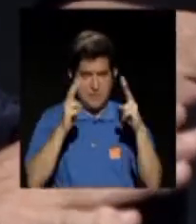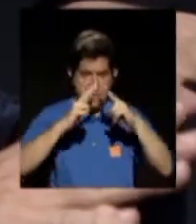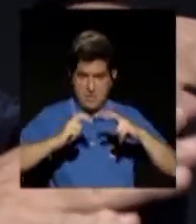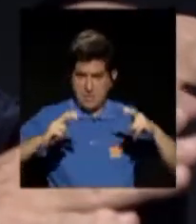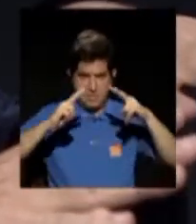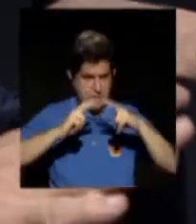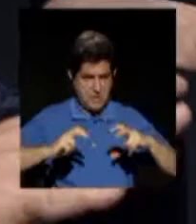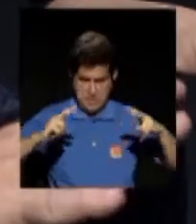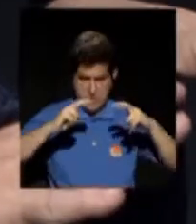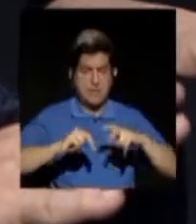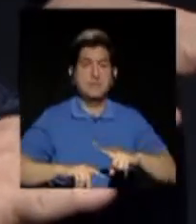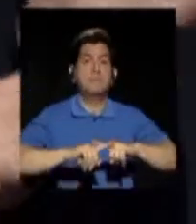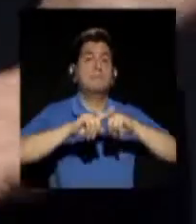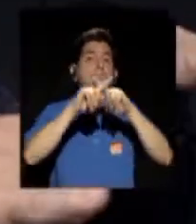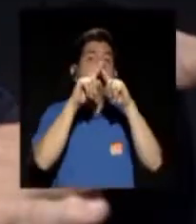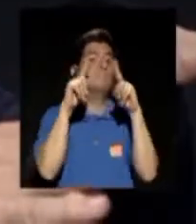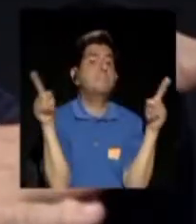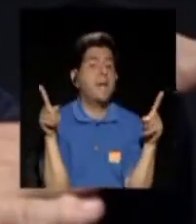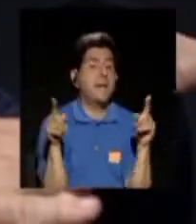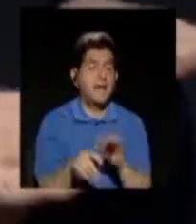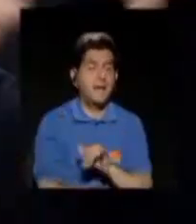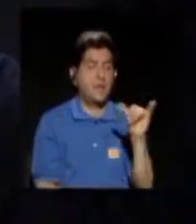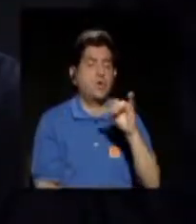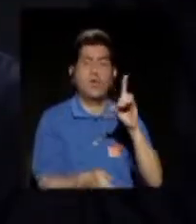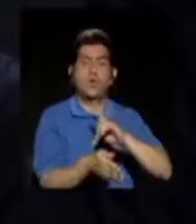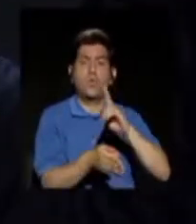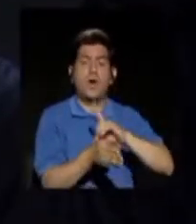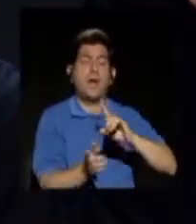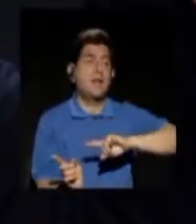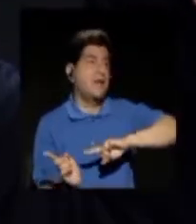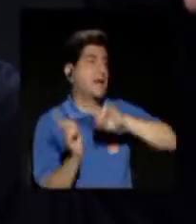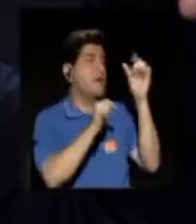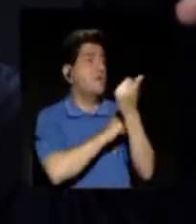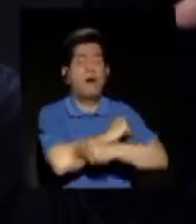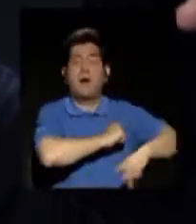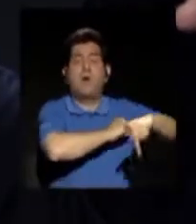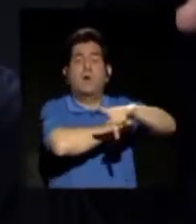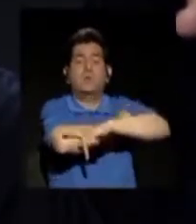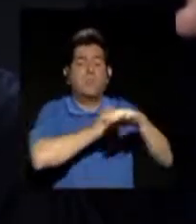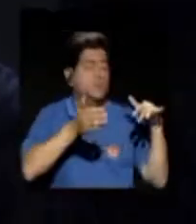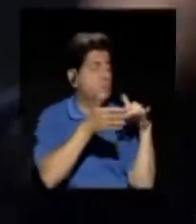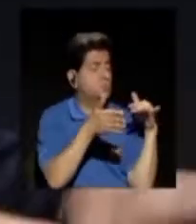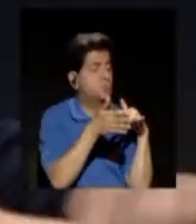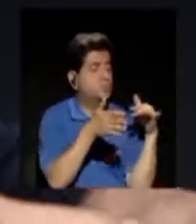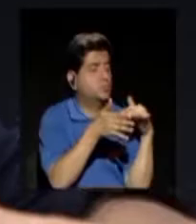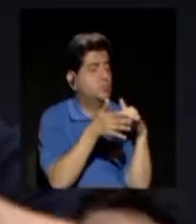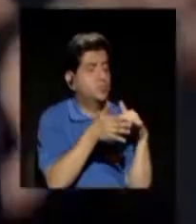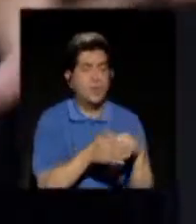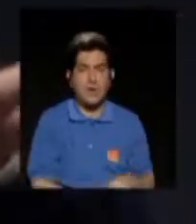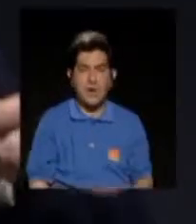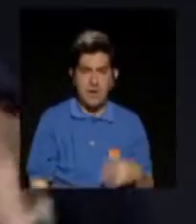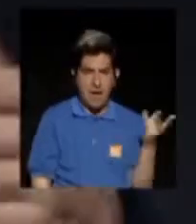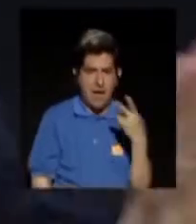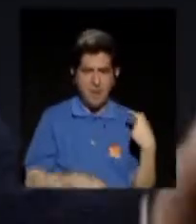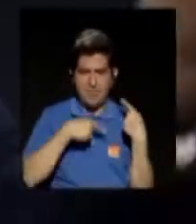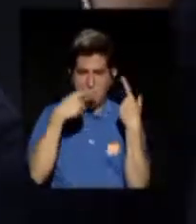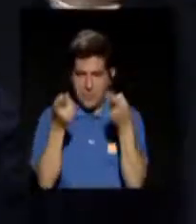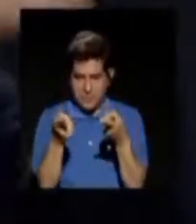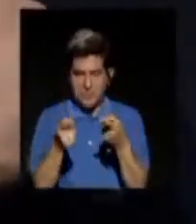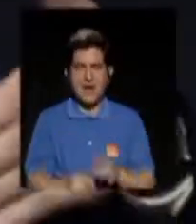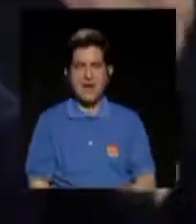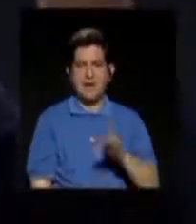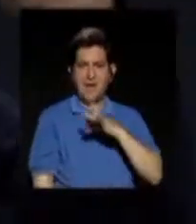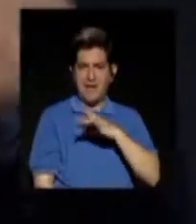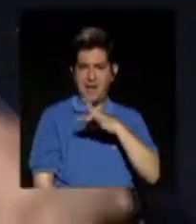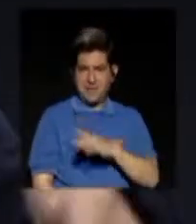que vamos a tocar hoy, pero al igual que los médicos que tenían que ir al extranjero a estudiar, ambos van a Chile y